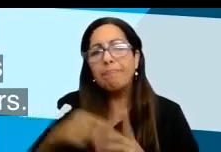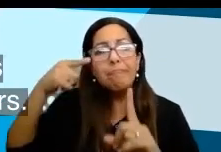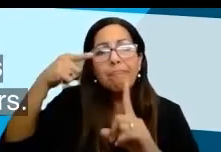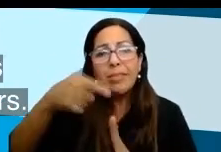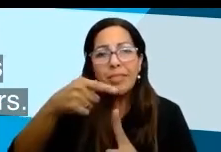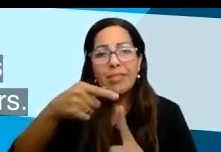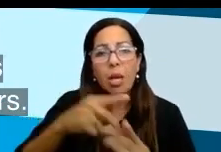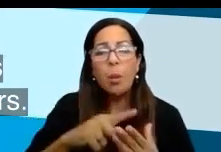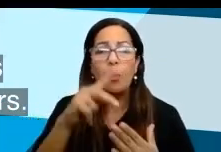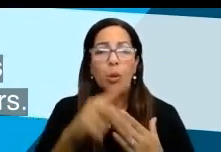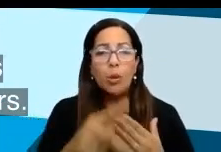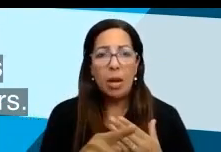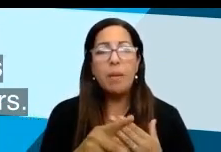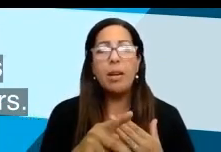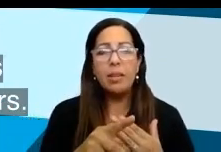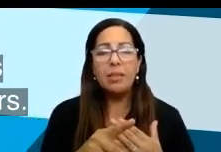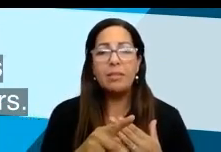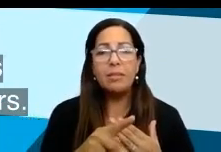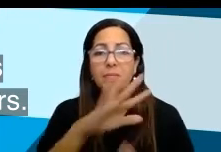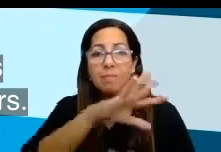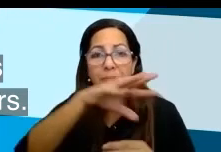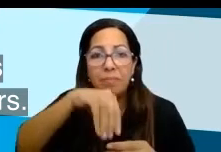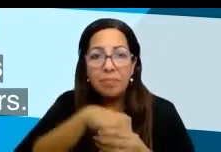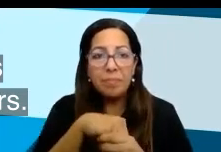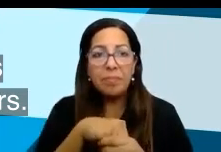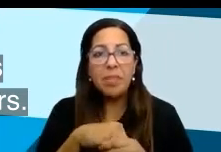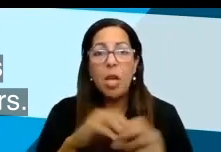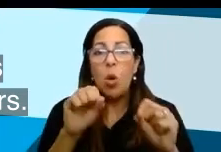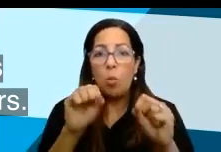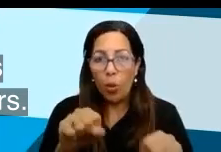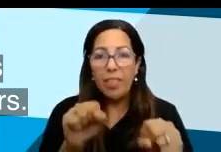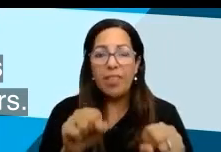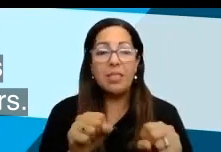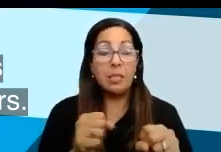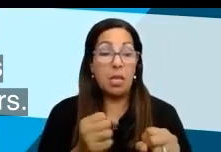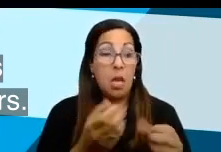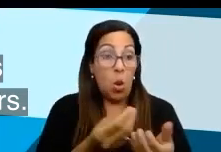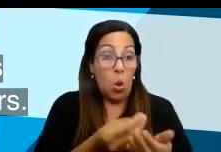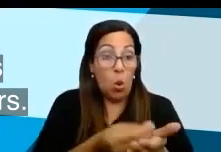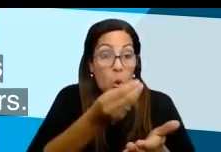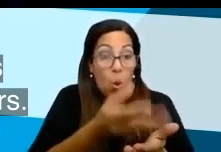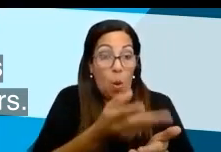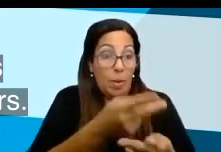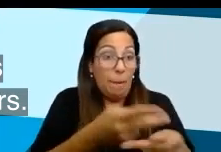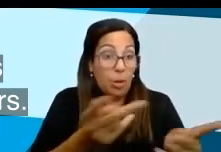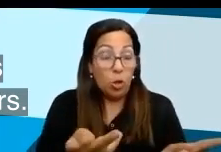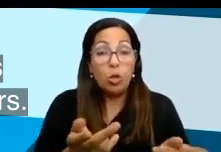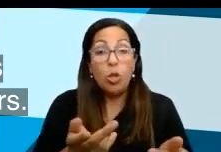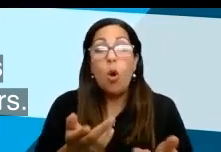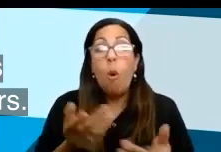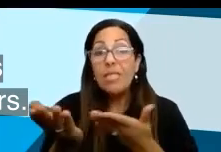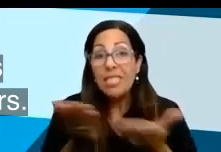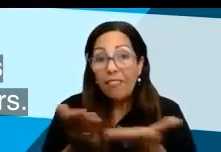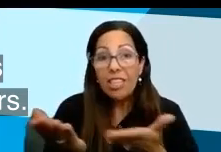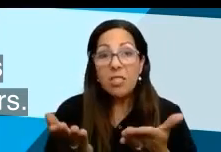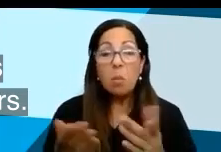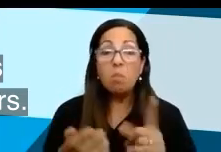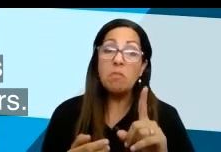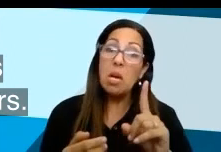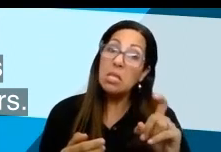programa contempla la adquisición de bienes y servicios que pueden estar en el rango de cientos de dólares